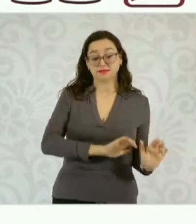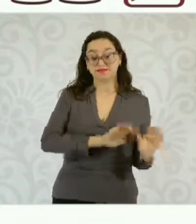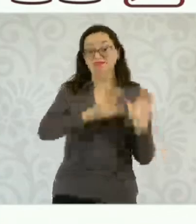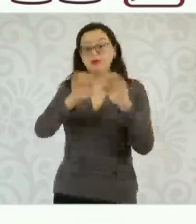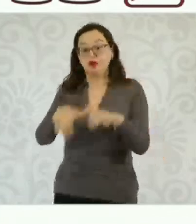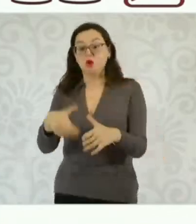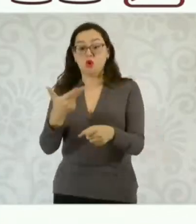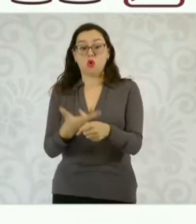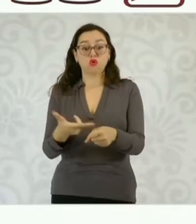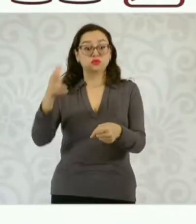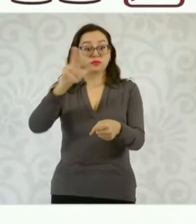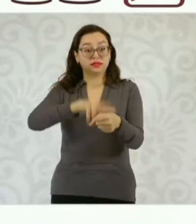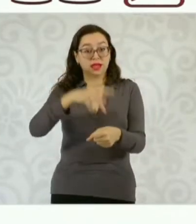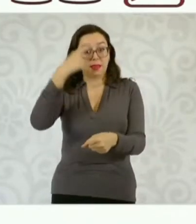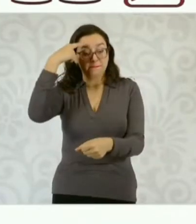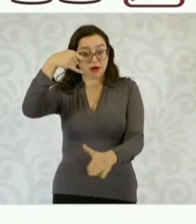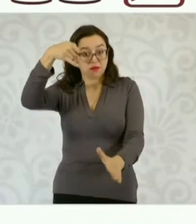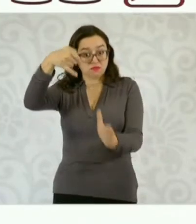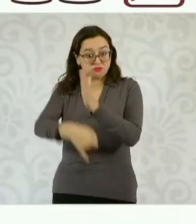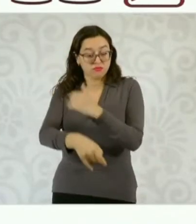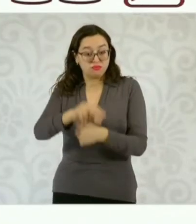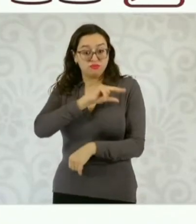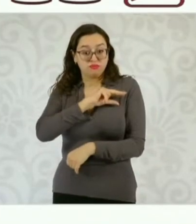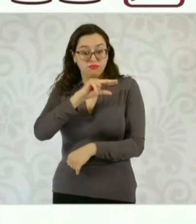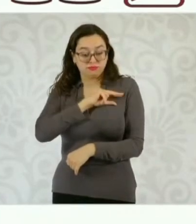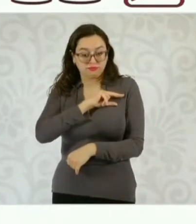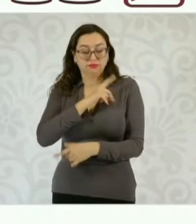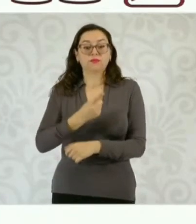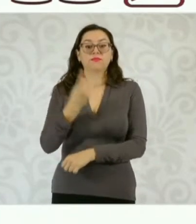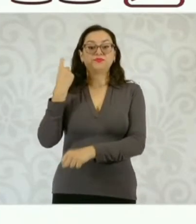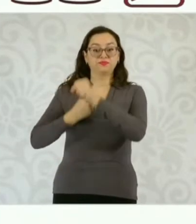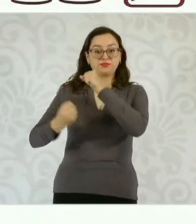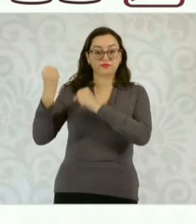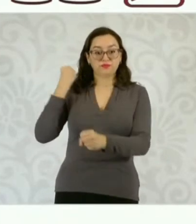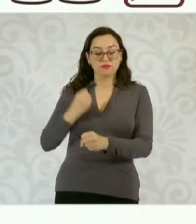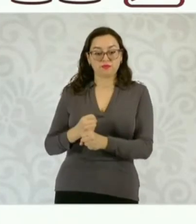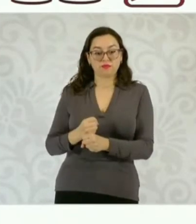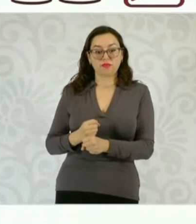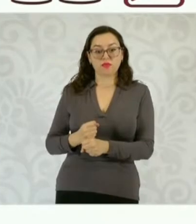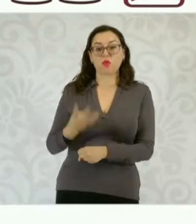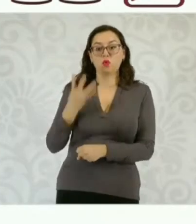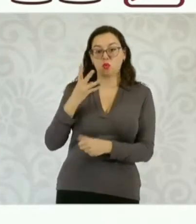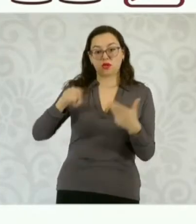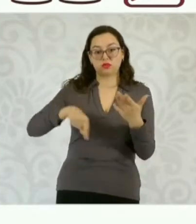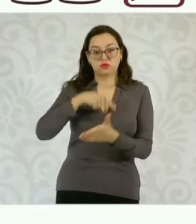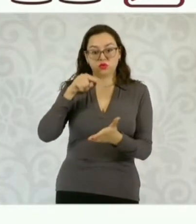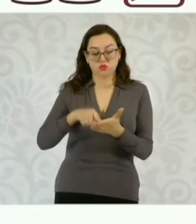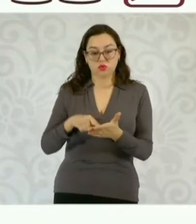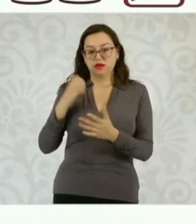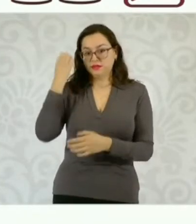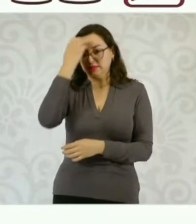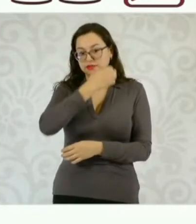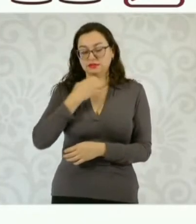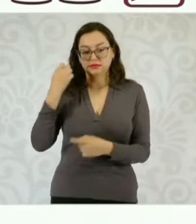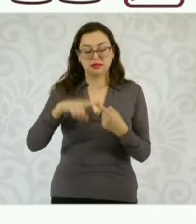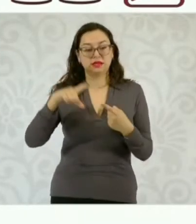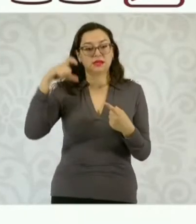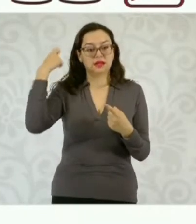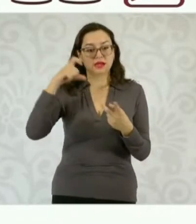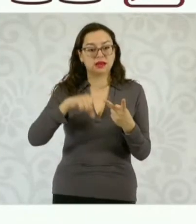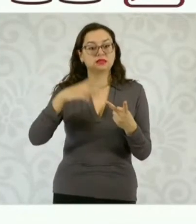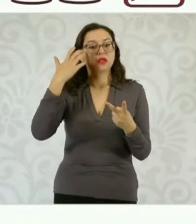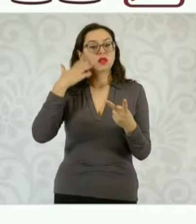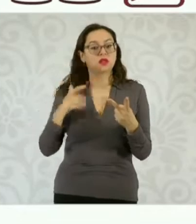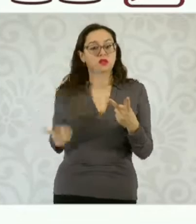médicas. Este año pasado, 2024, este examen se llevó a cabo en 4 sedes, entre el 24 y 26 de septiembre, en Querétaro, en